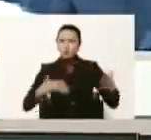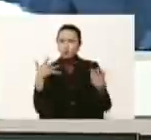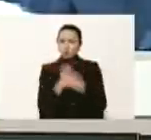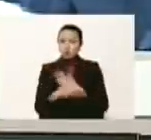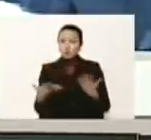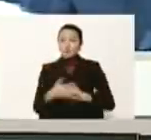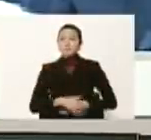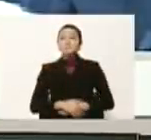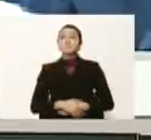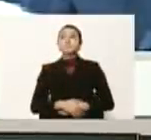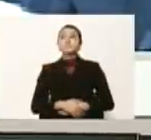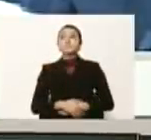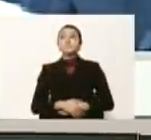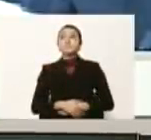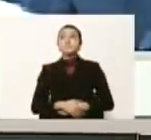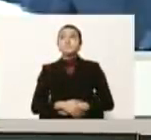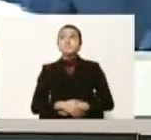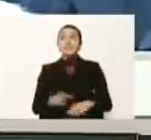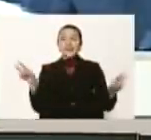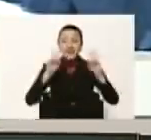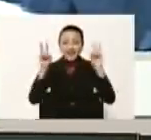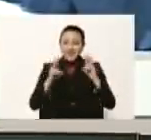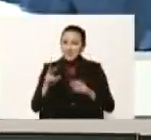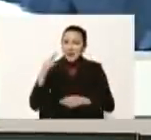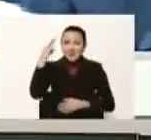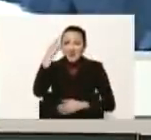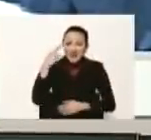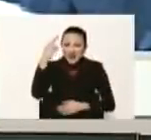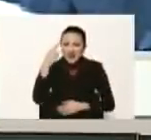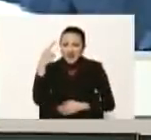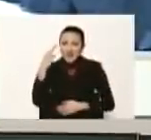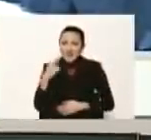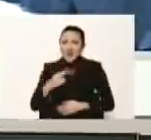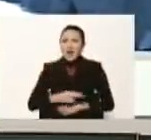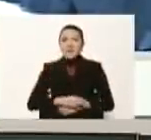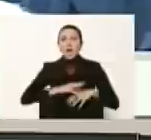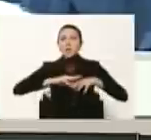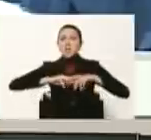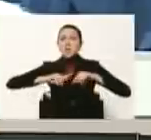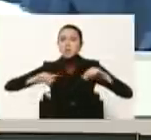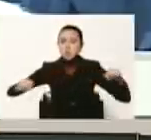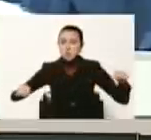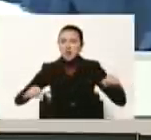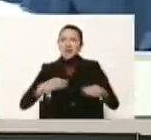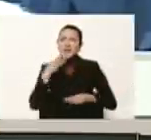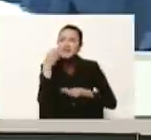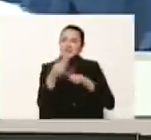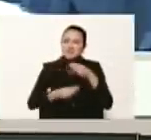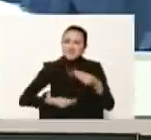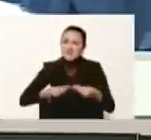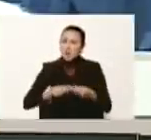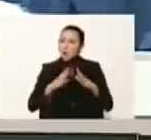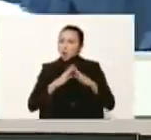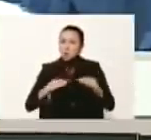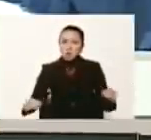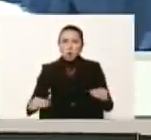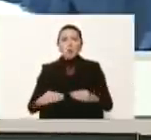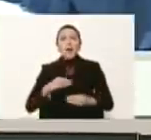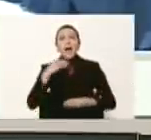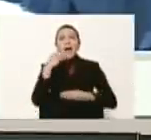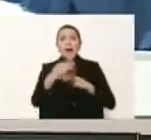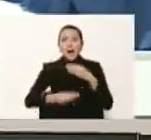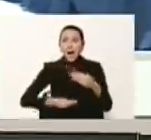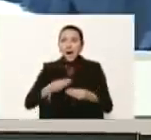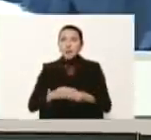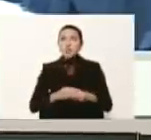marco y la realidad geopolítica en la que se desarrollaron estas acciones de